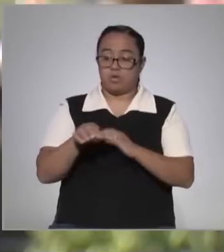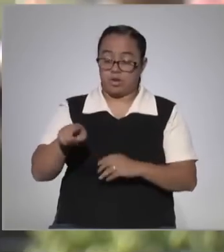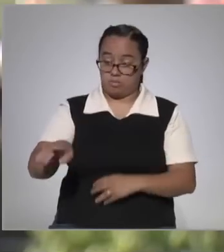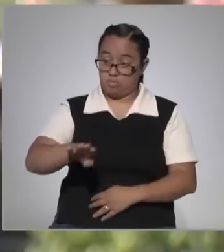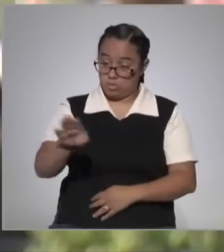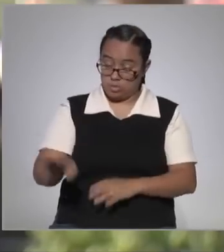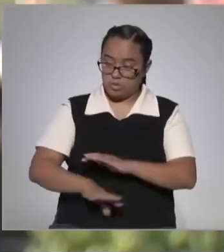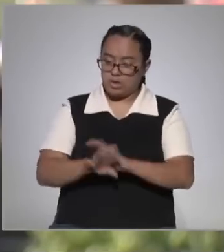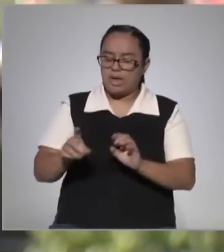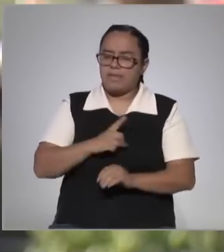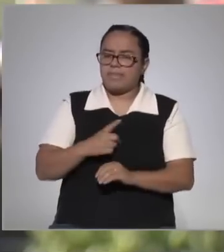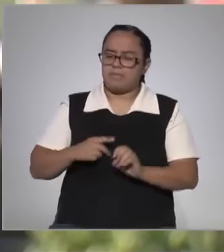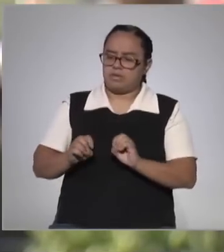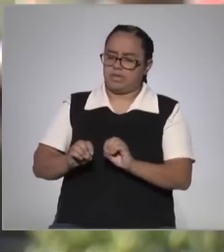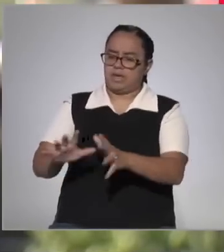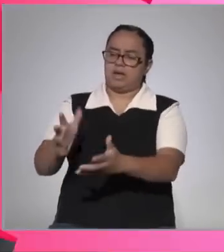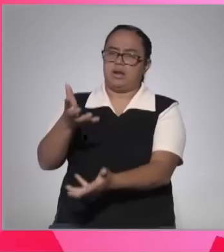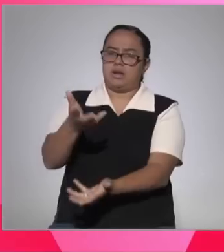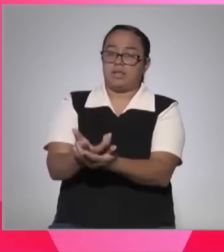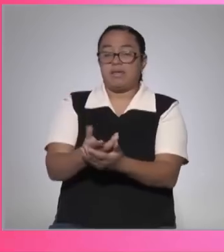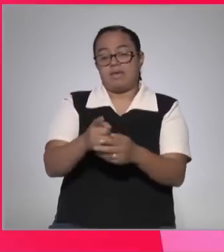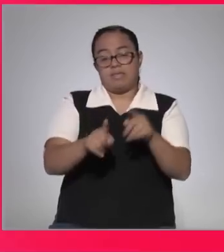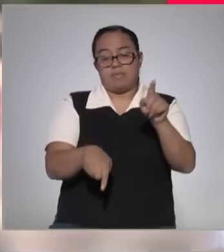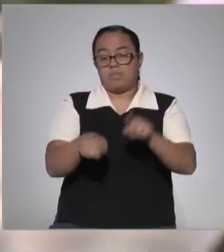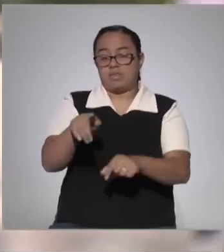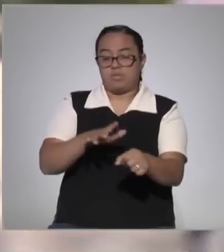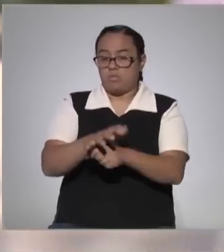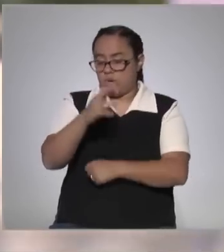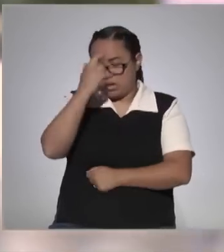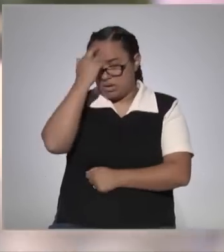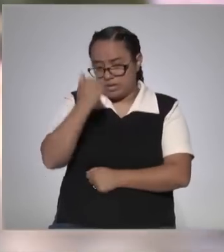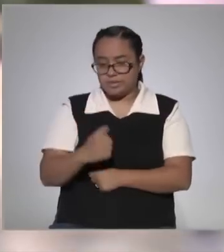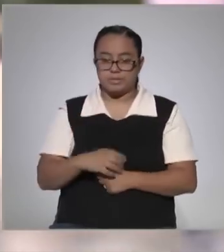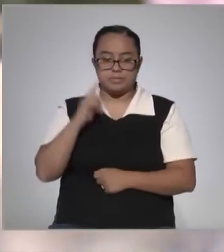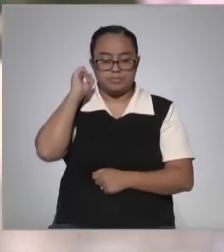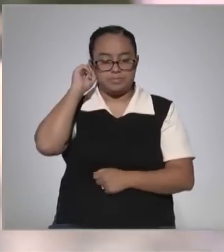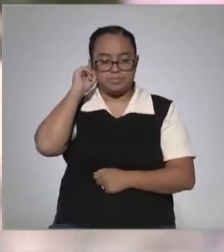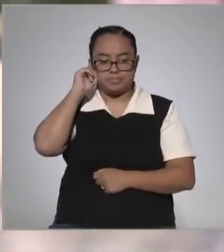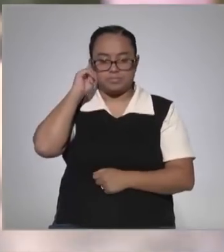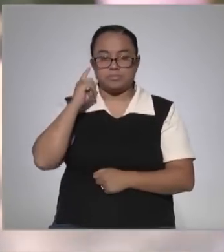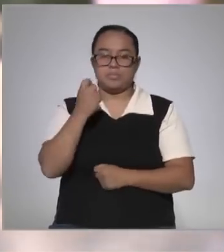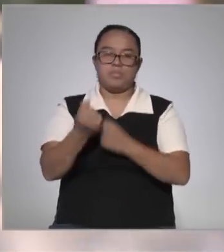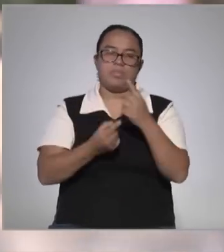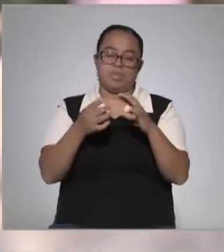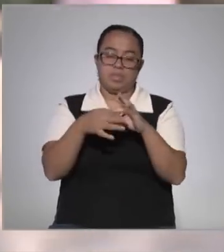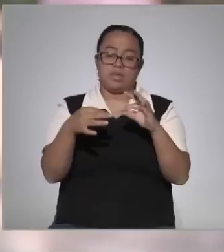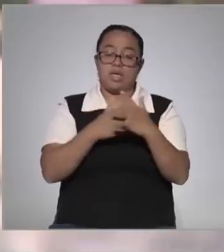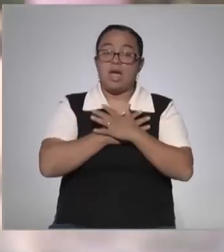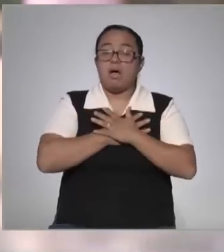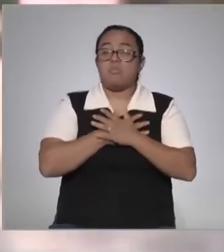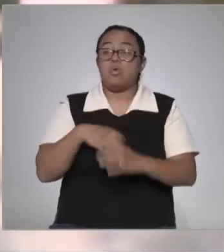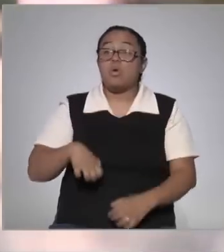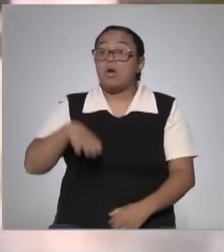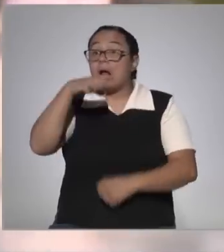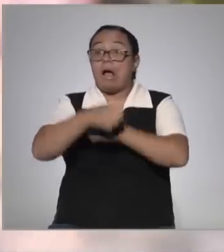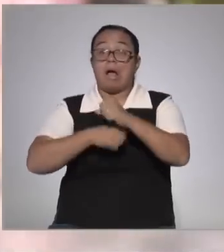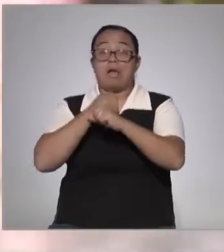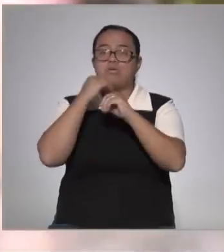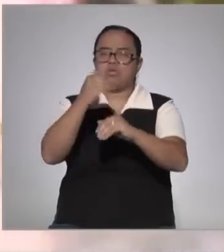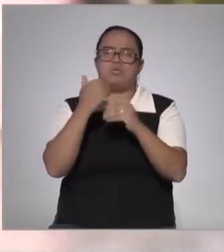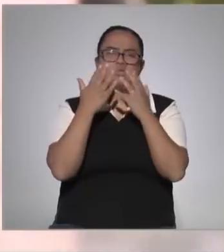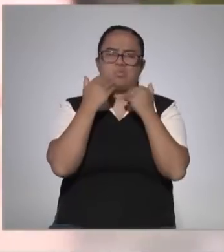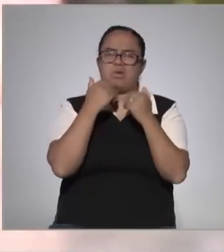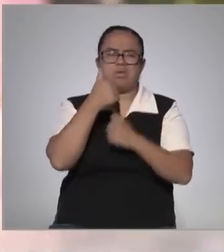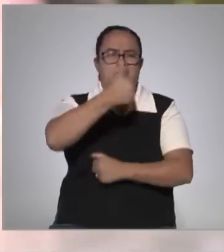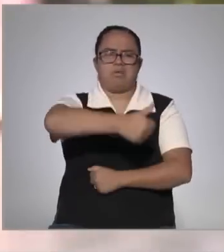persona, dejar descansar, dependiendo de las circunstancias. Sí, ahora sí como dicen, el amor no tiene edad y yo creo que hay parejas para